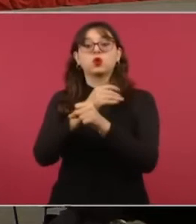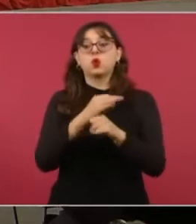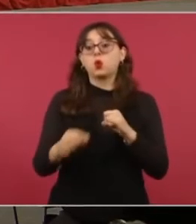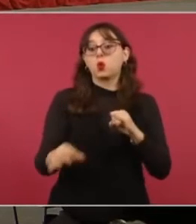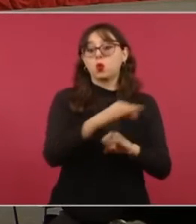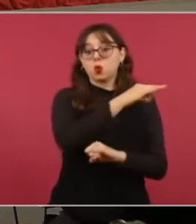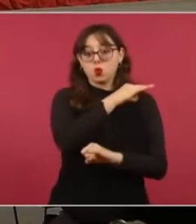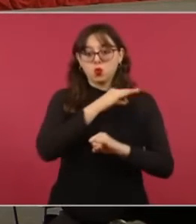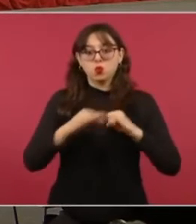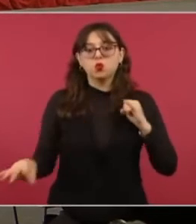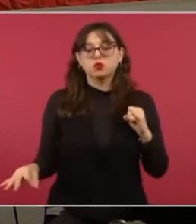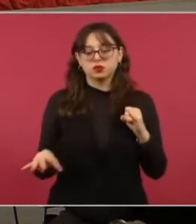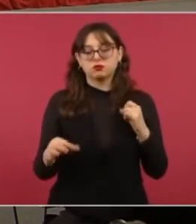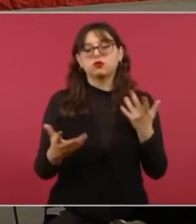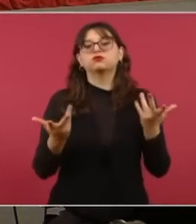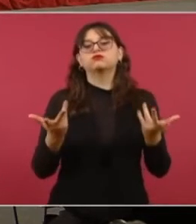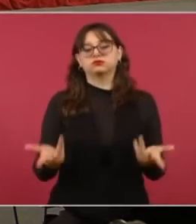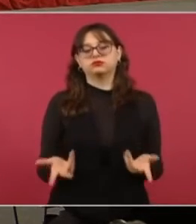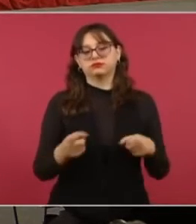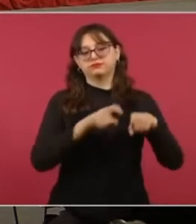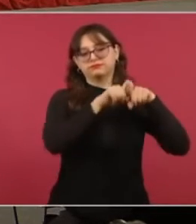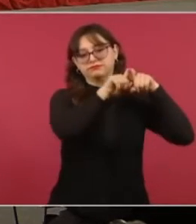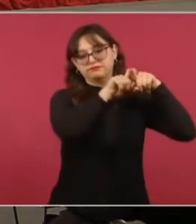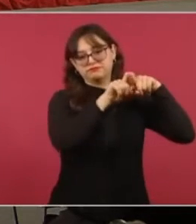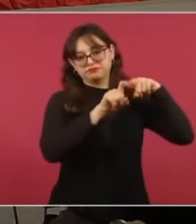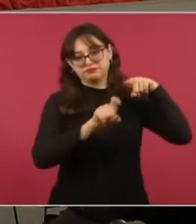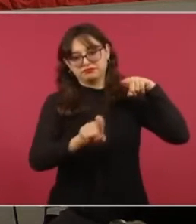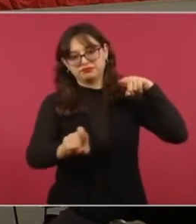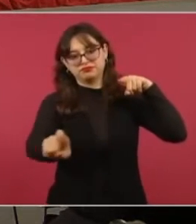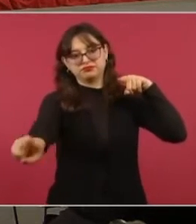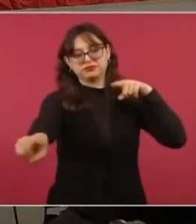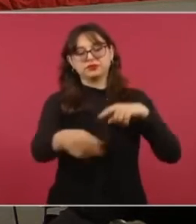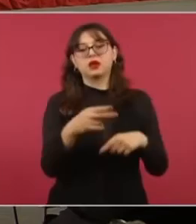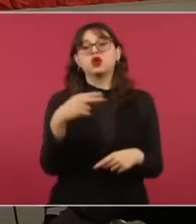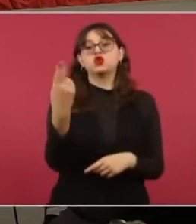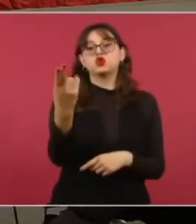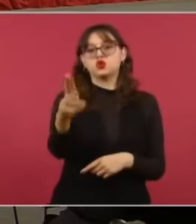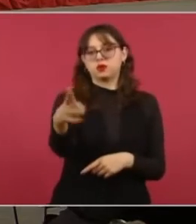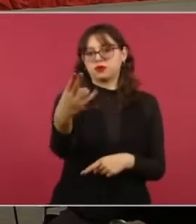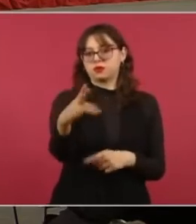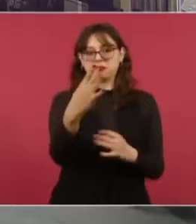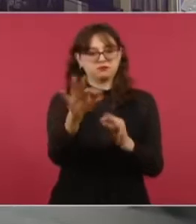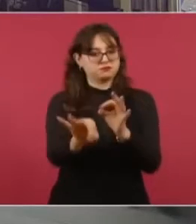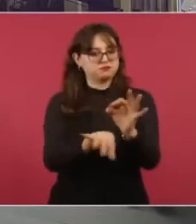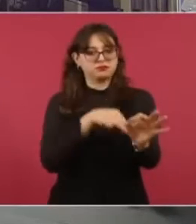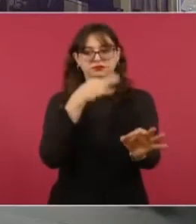del Chapultepec, que estará listo sobre noviembre de este año. Muchas gracias, presidente.